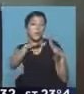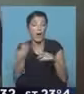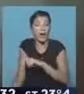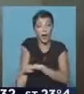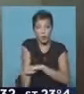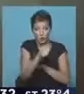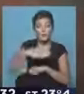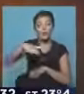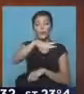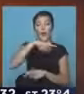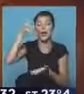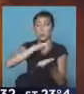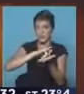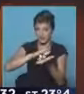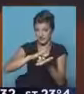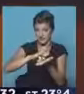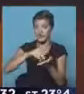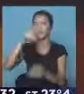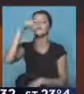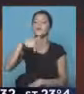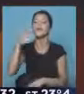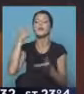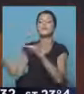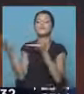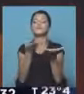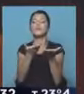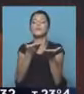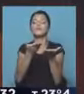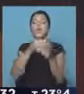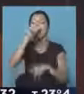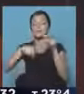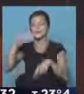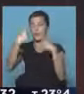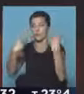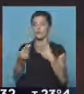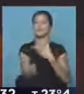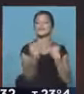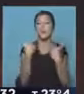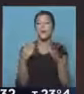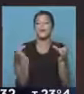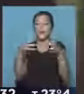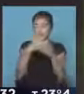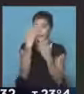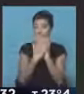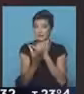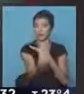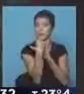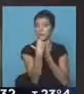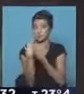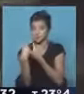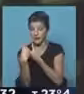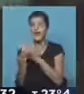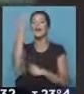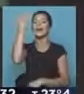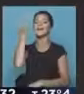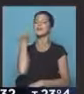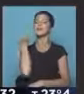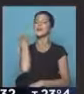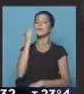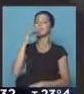está recibiendo a distintos de gente que está cerca de él que pueden llegar a integrar su gabinete le contaba recién josé natanson la